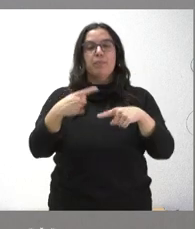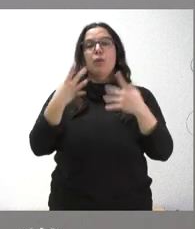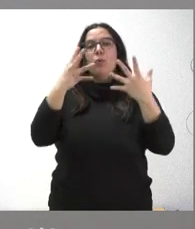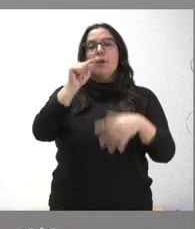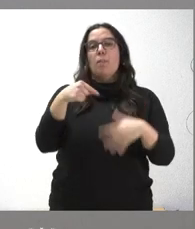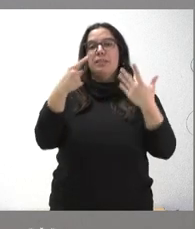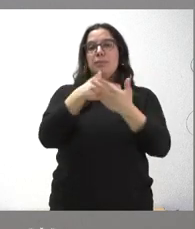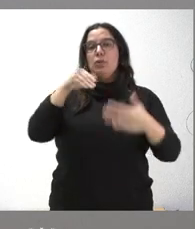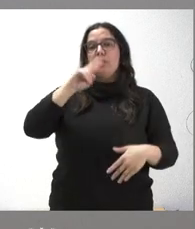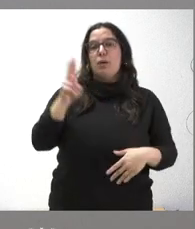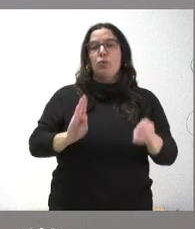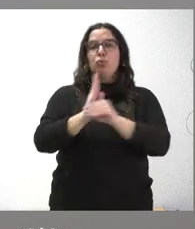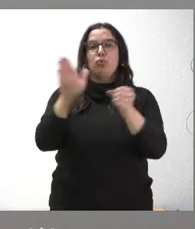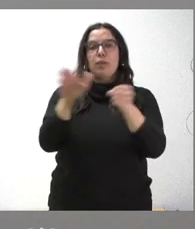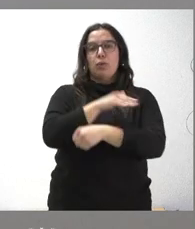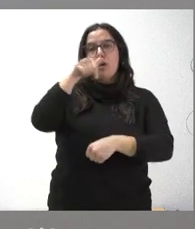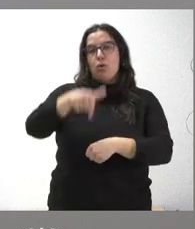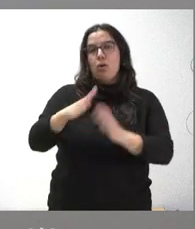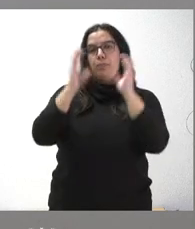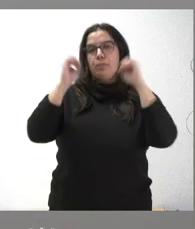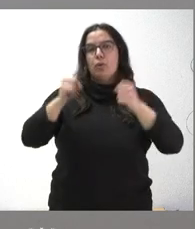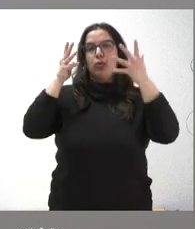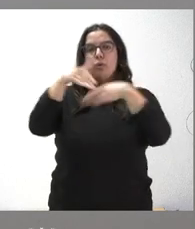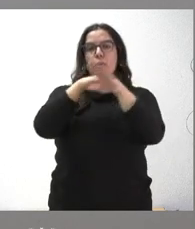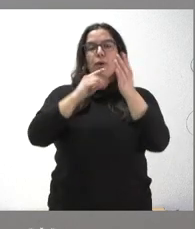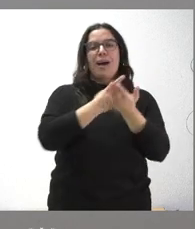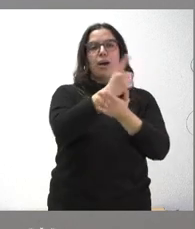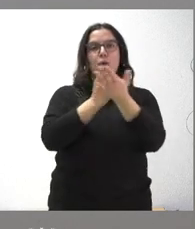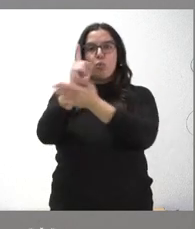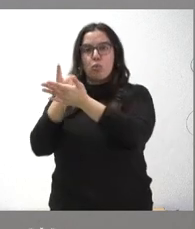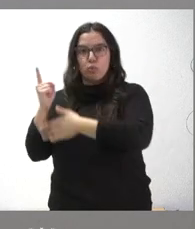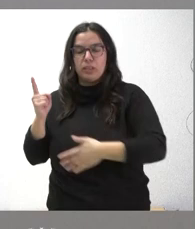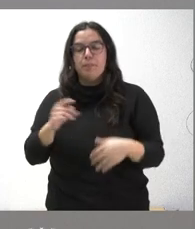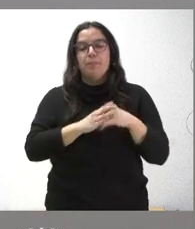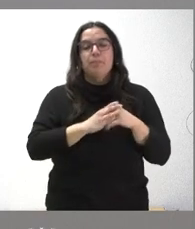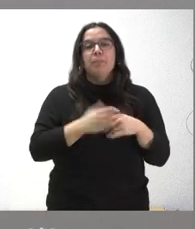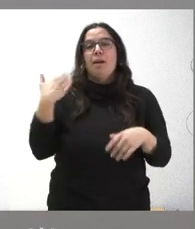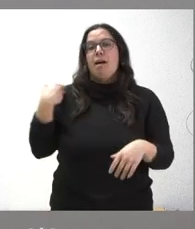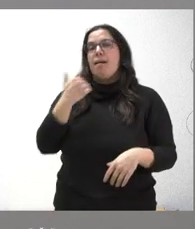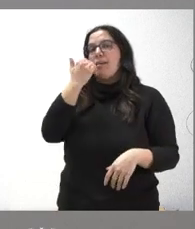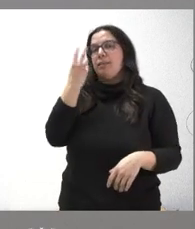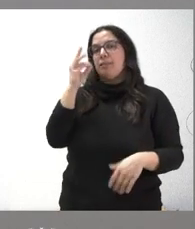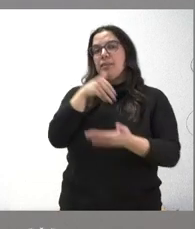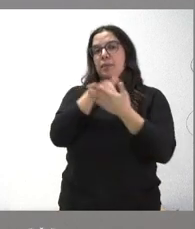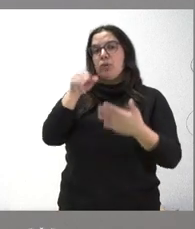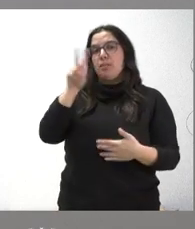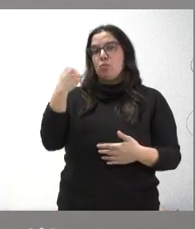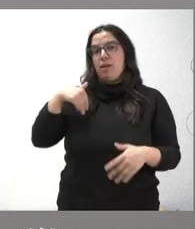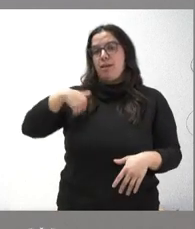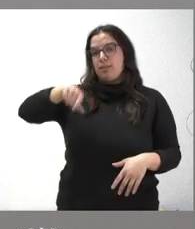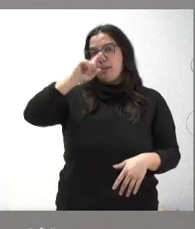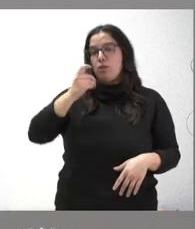subvenciona en este consejo de gobierno a estas rutas incorporado a los casi 30 millones de este año